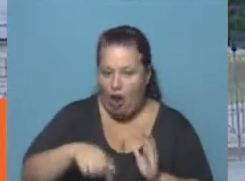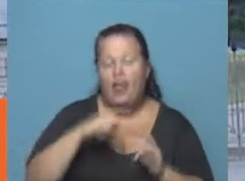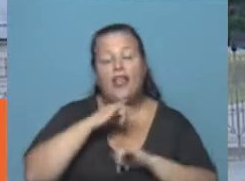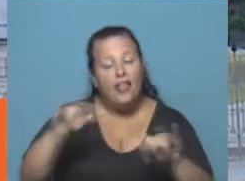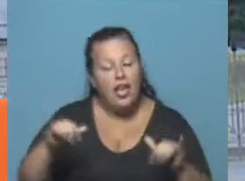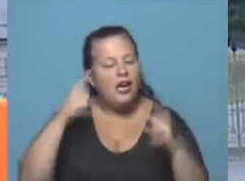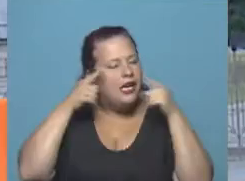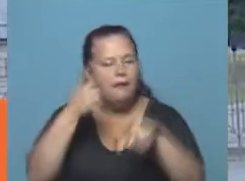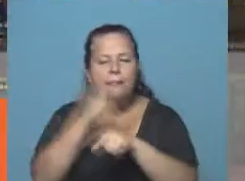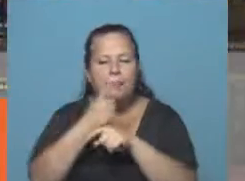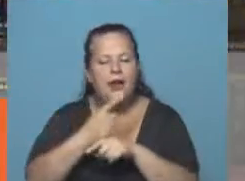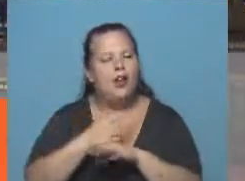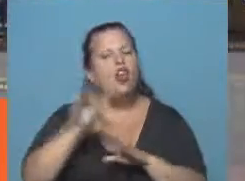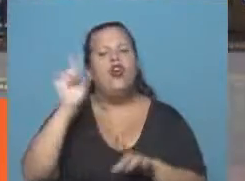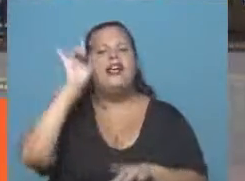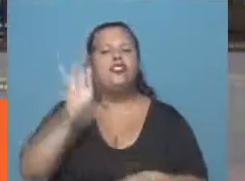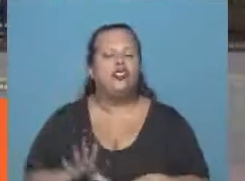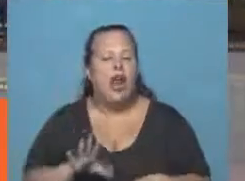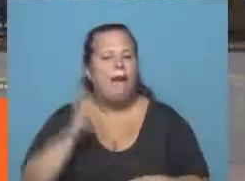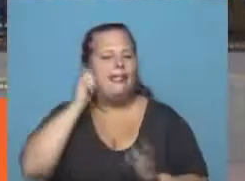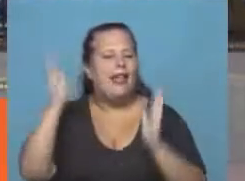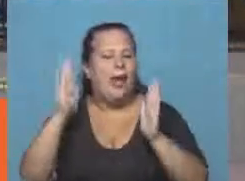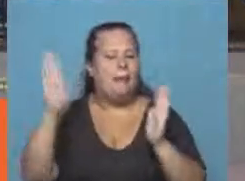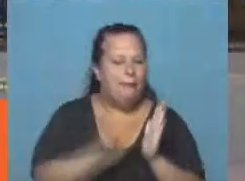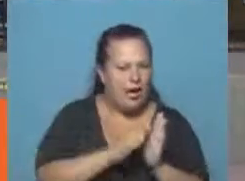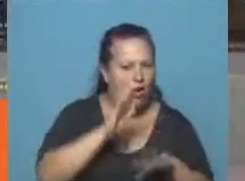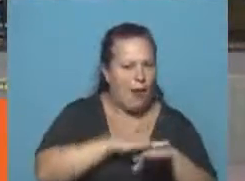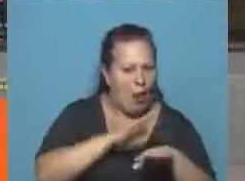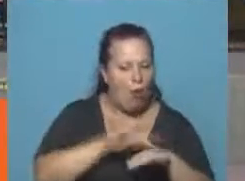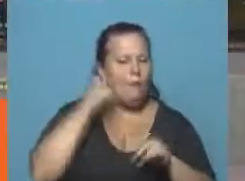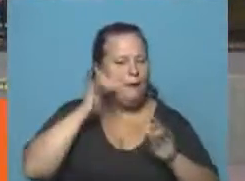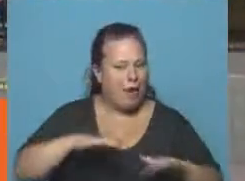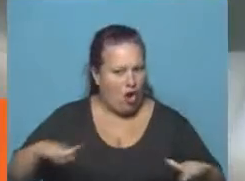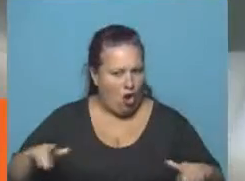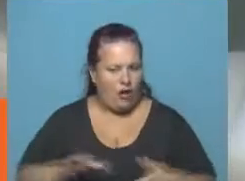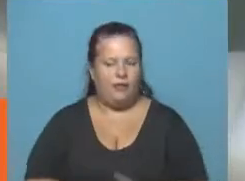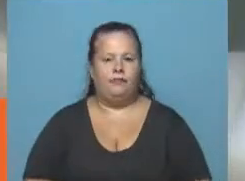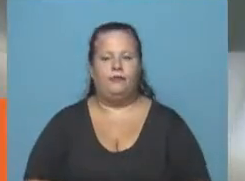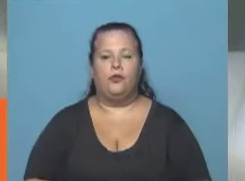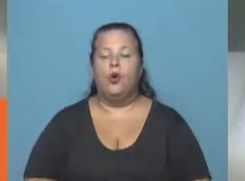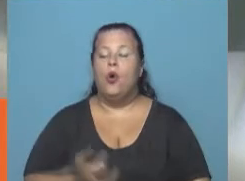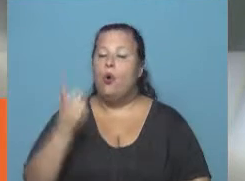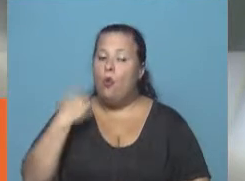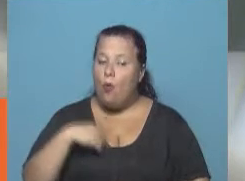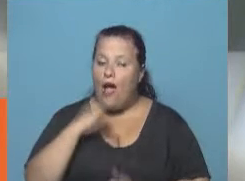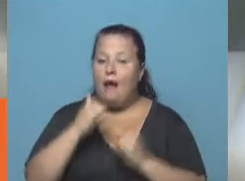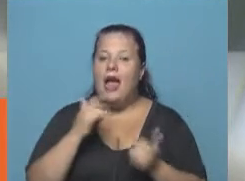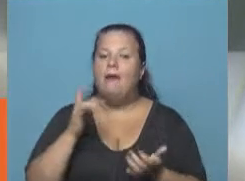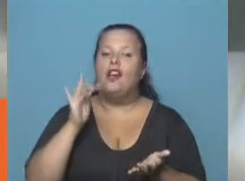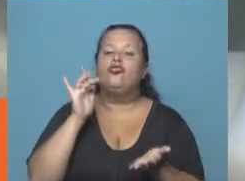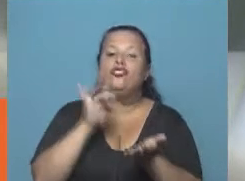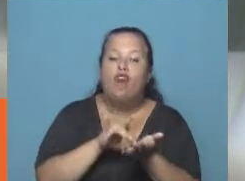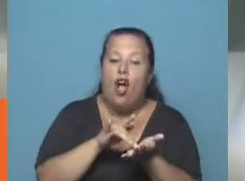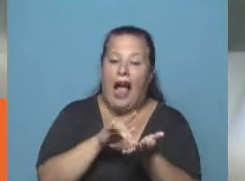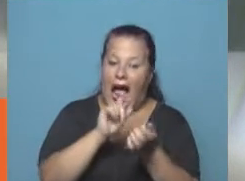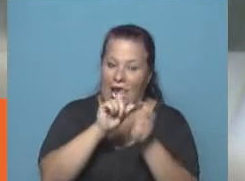advirtió que el objetivo va más allá de la baja de edad de imputabilidad de los menores cuando hablemos de tocar códigos